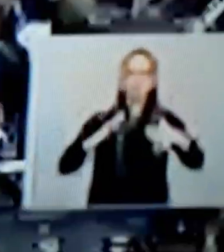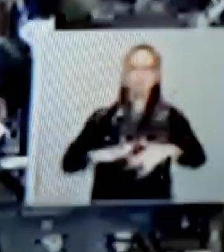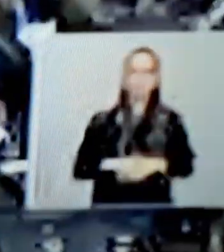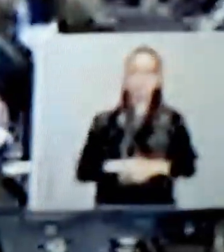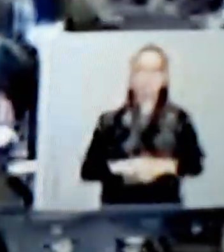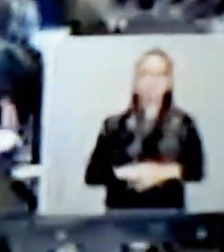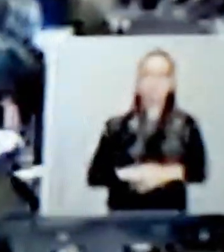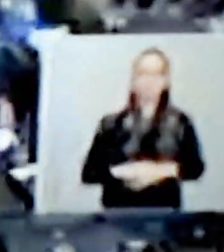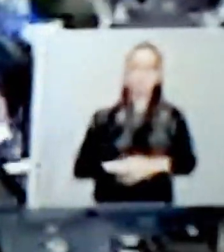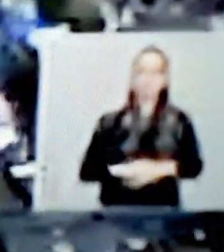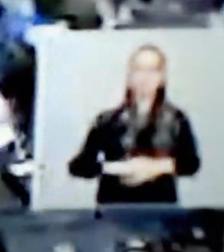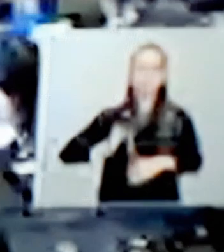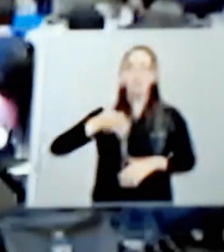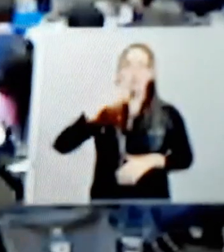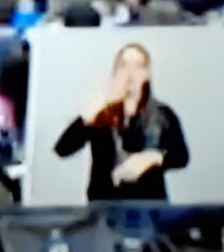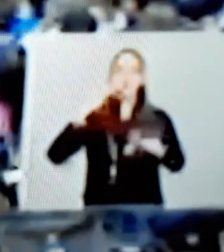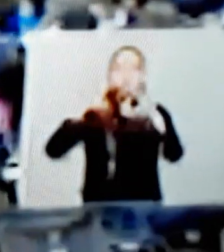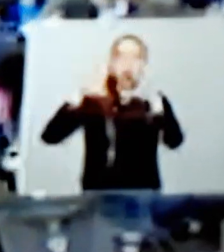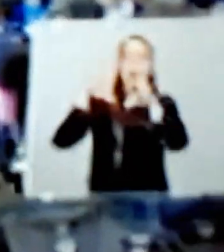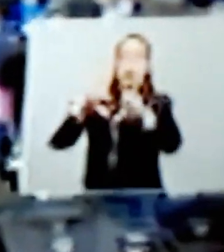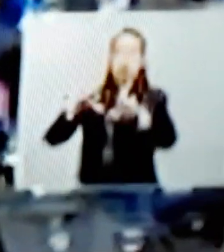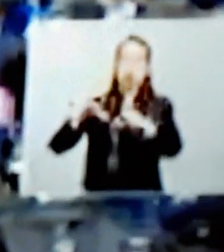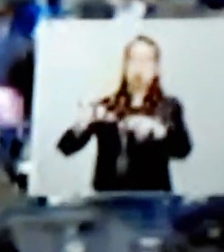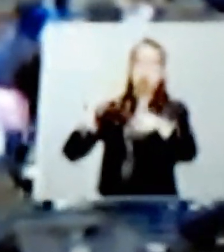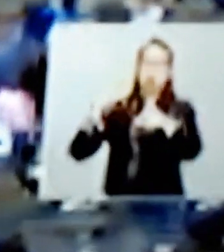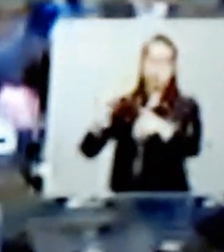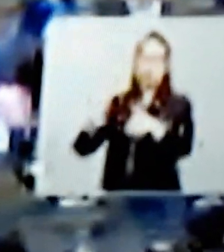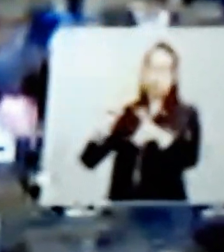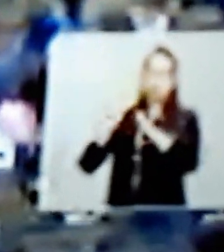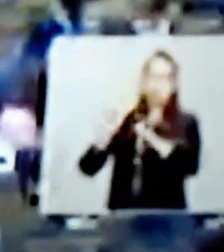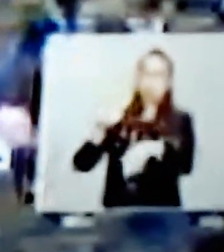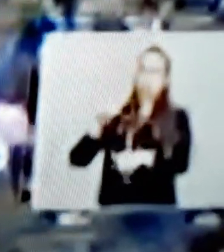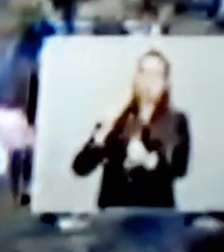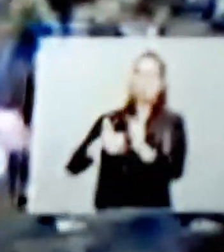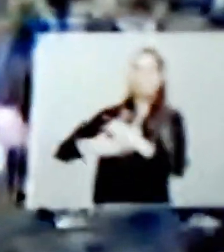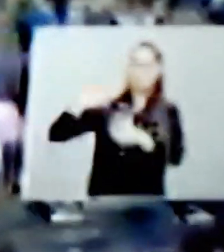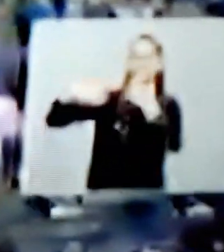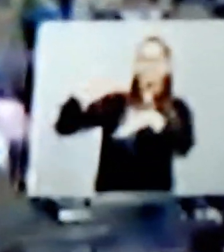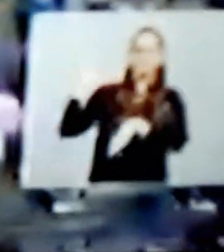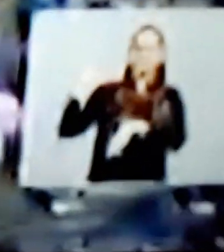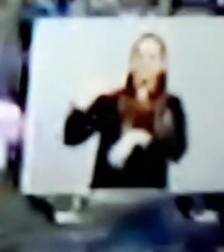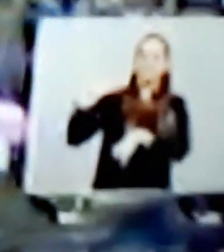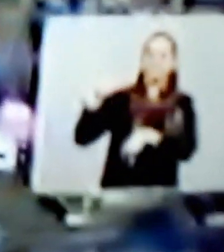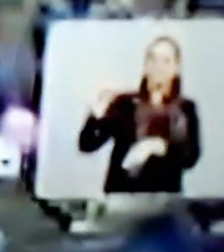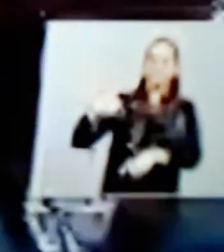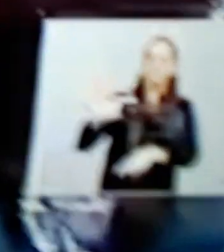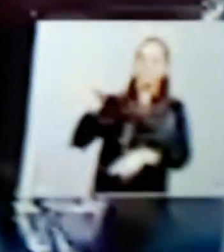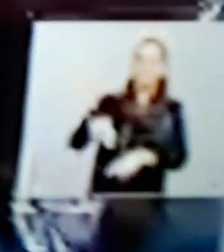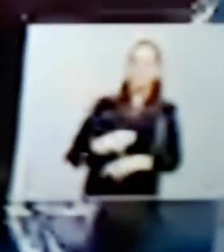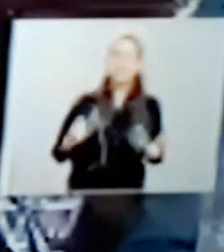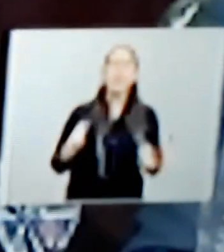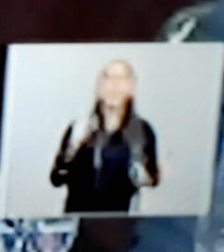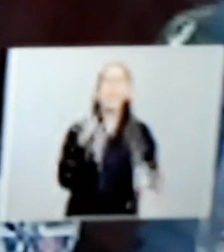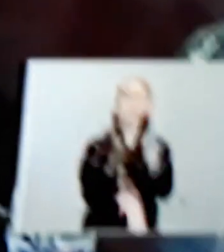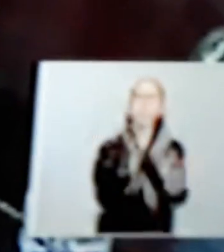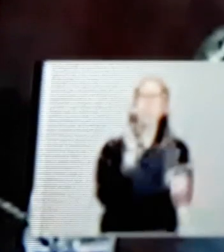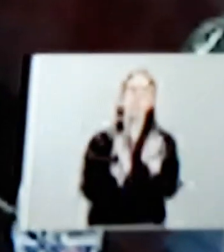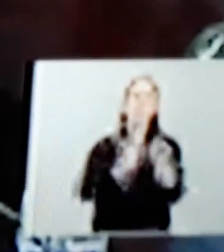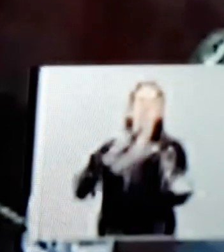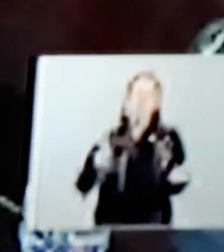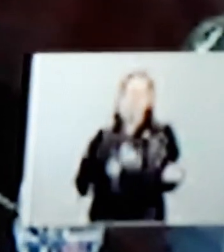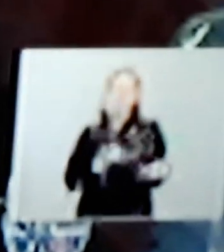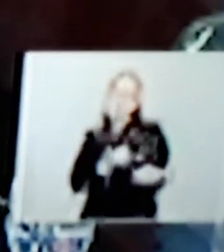Los discursos del odio, históricamente, siempre, conducen a la violencia y a la